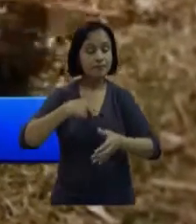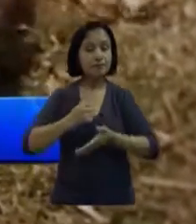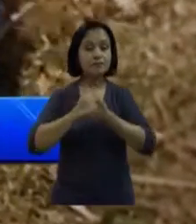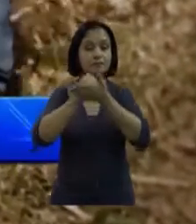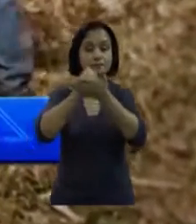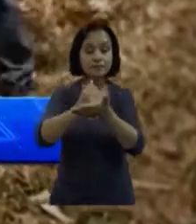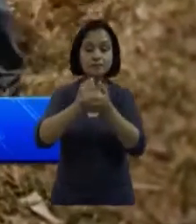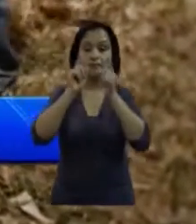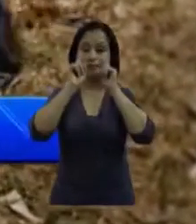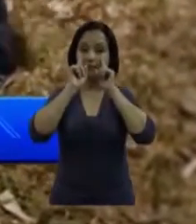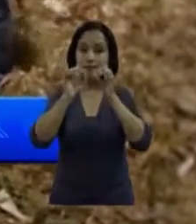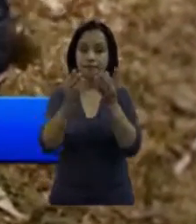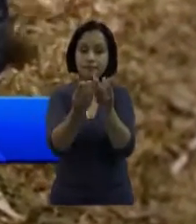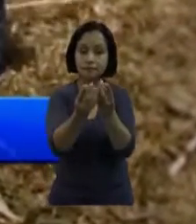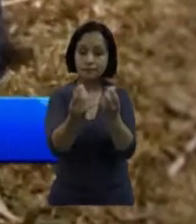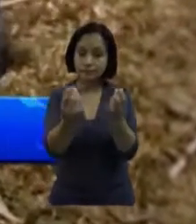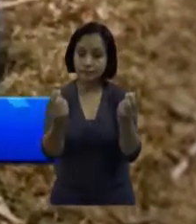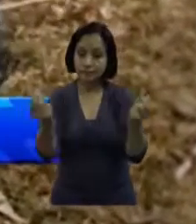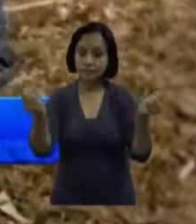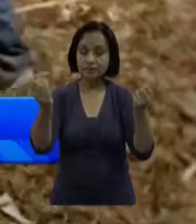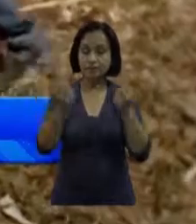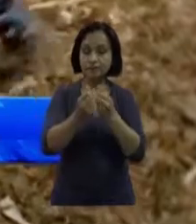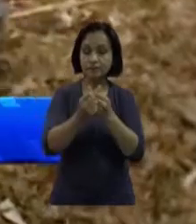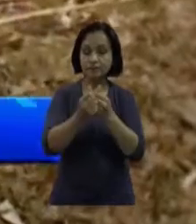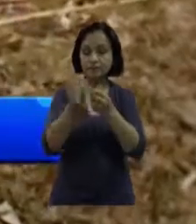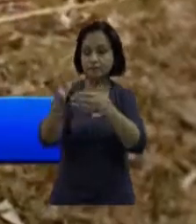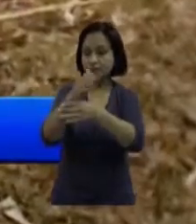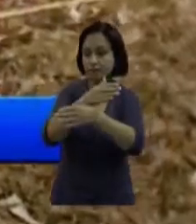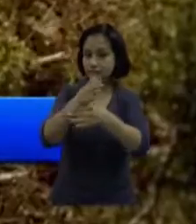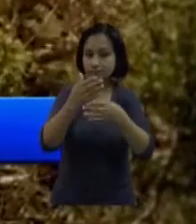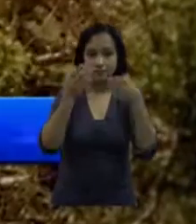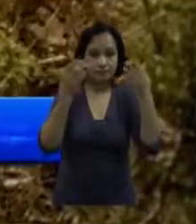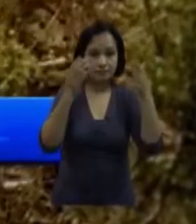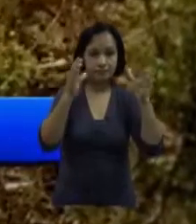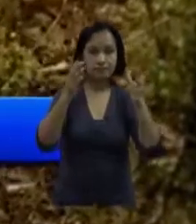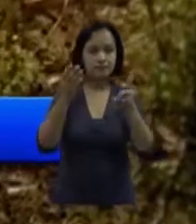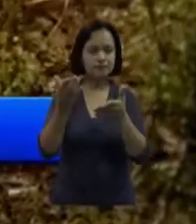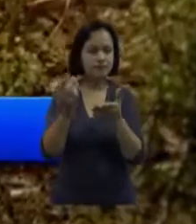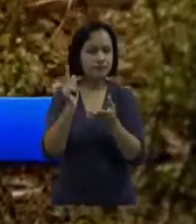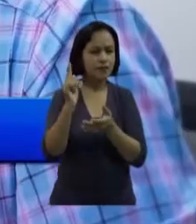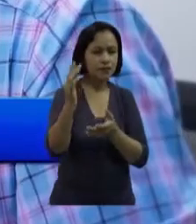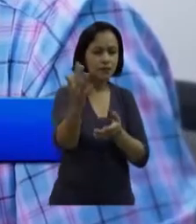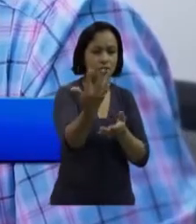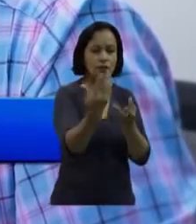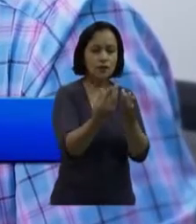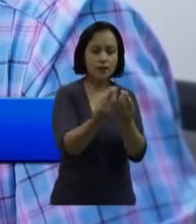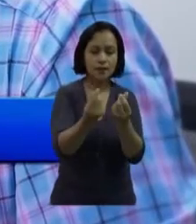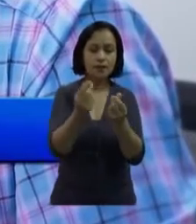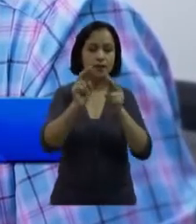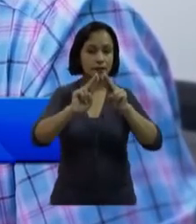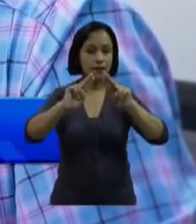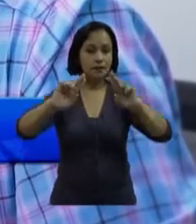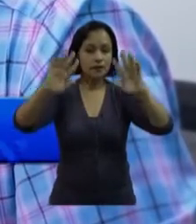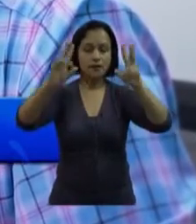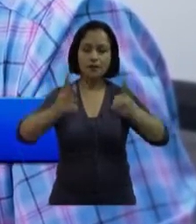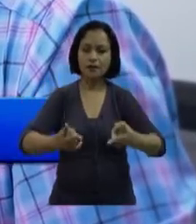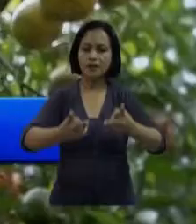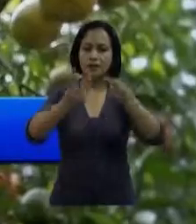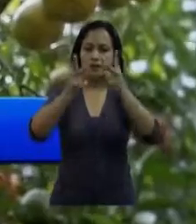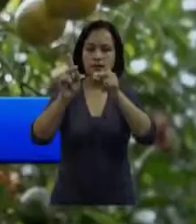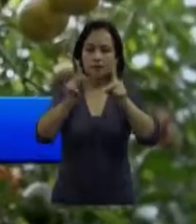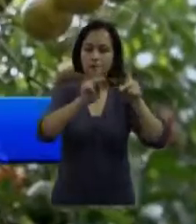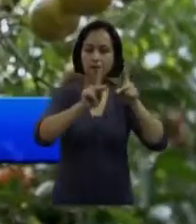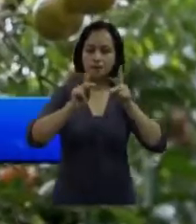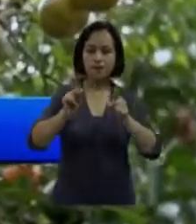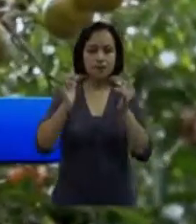vengan en beneficio de la conservación de los suelos, de la conservación de la biodiversidad, de la integridad, ¿verdad?, de los ecosistemas y